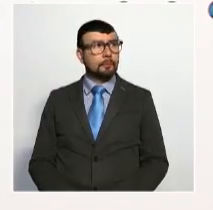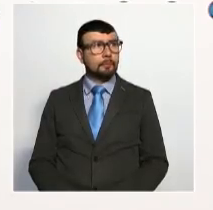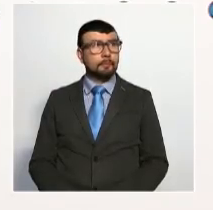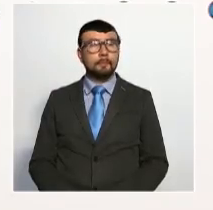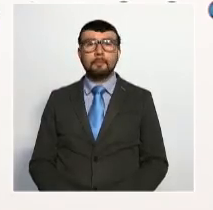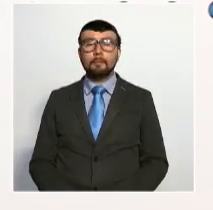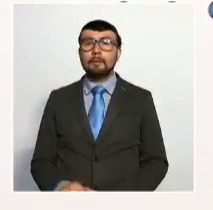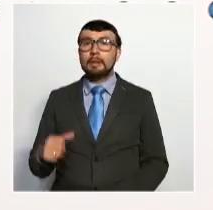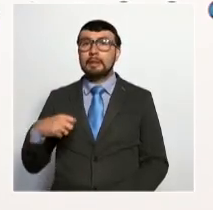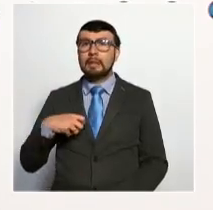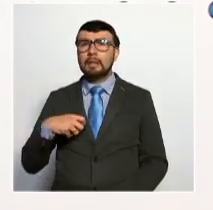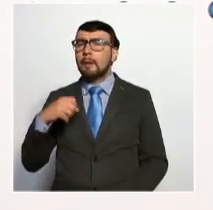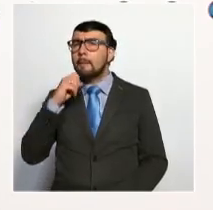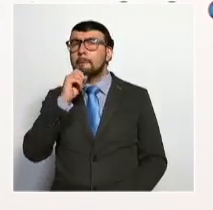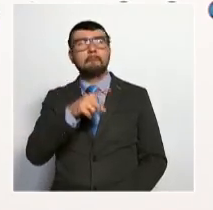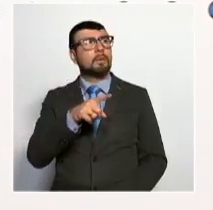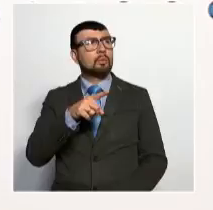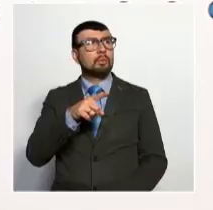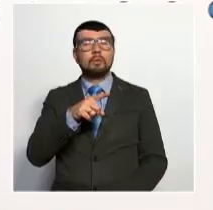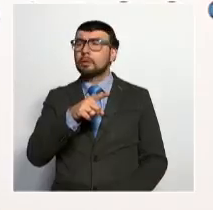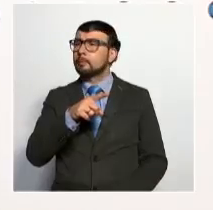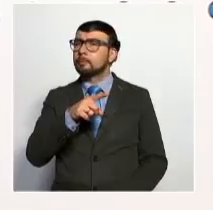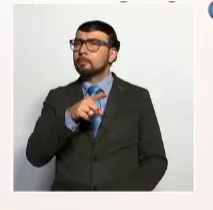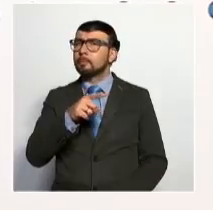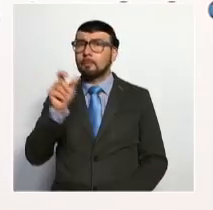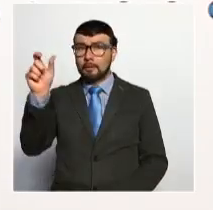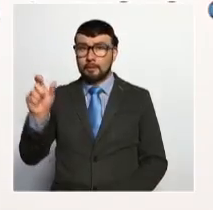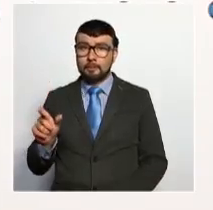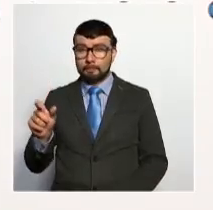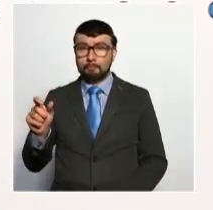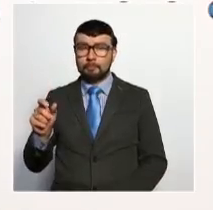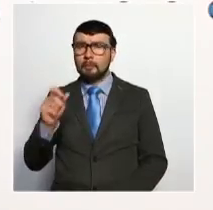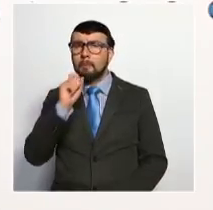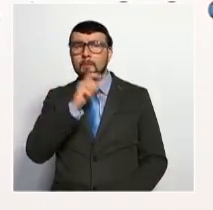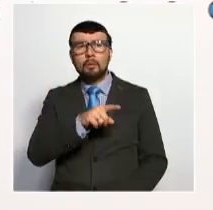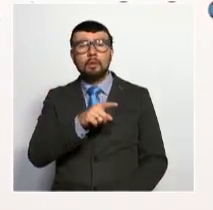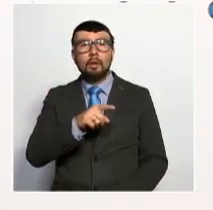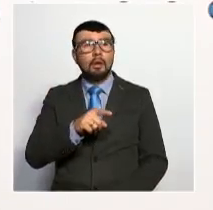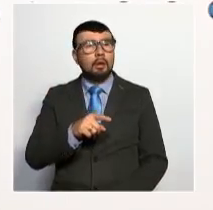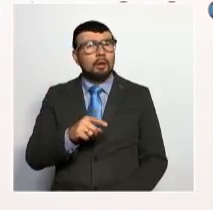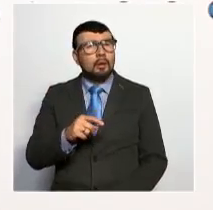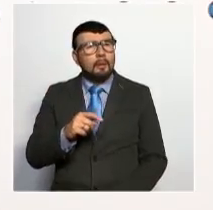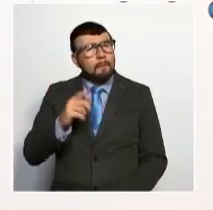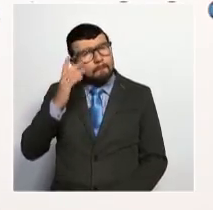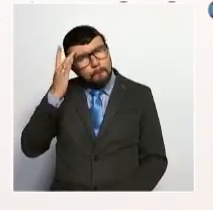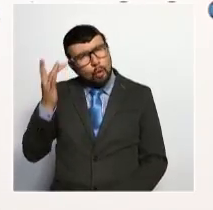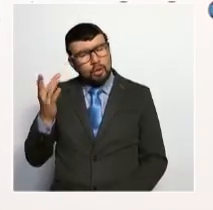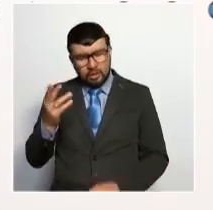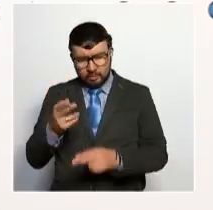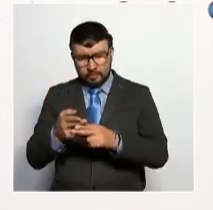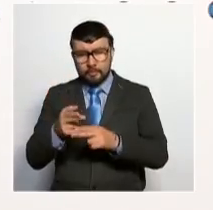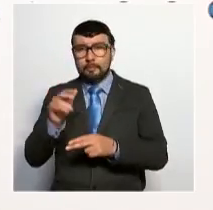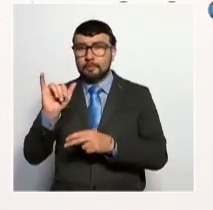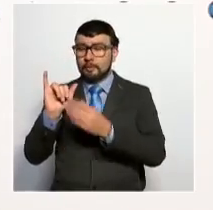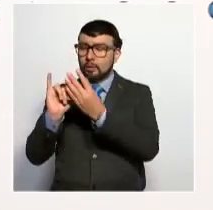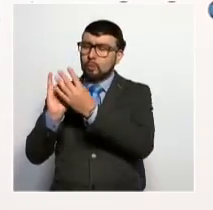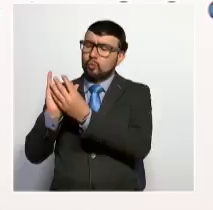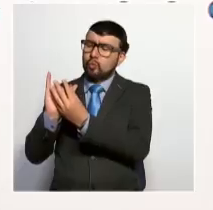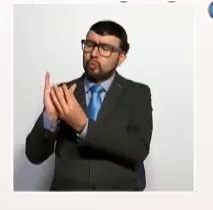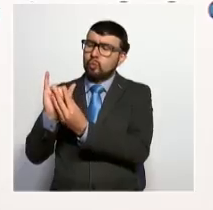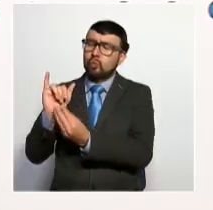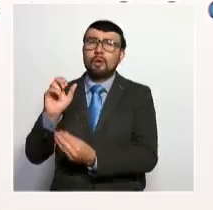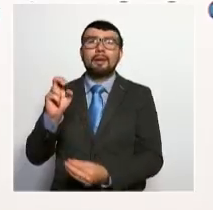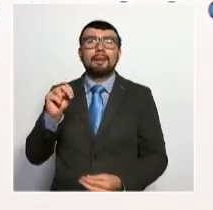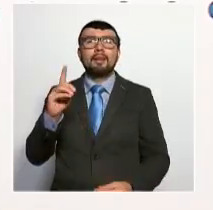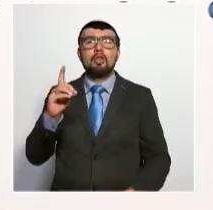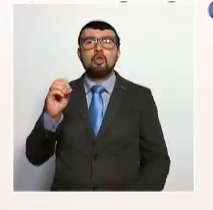Bueno, tenemos una pregunta de una televidente. Dice, doctora, quisiera saber por qué se genera la endometriosis y si se puede curar. Y la